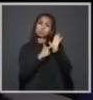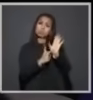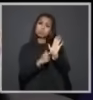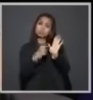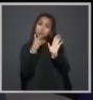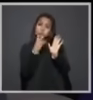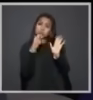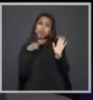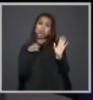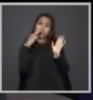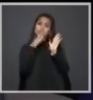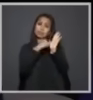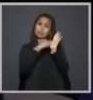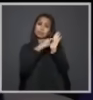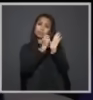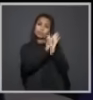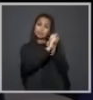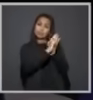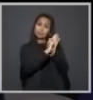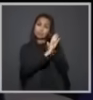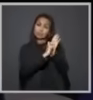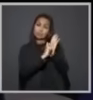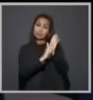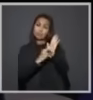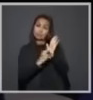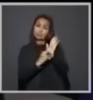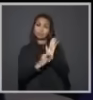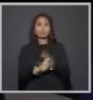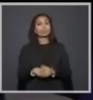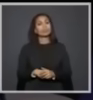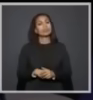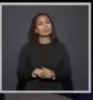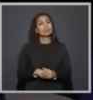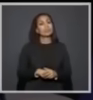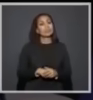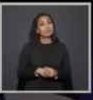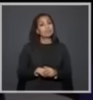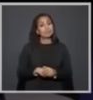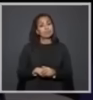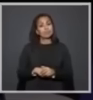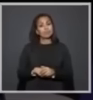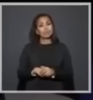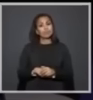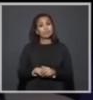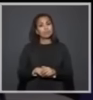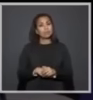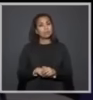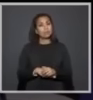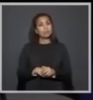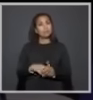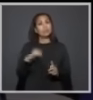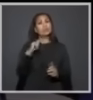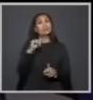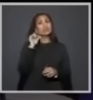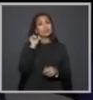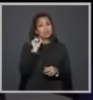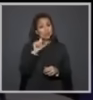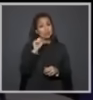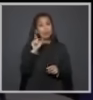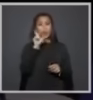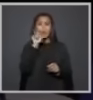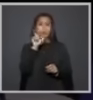estoy diciendo de manera resumida y en el diálogo pues van a ir